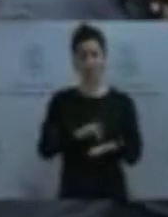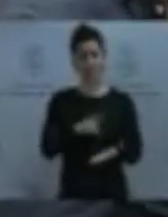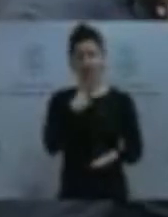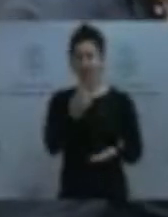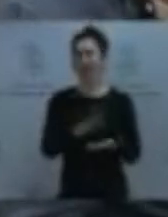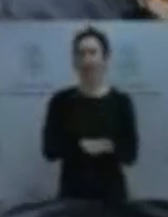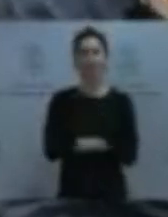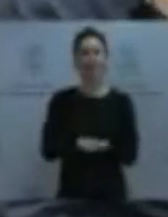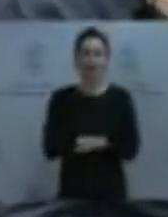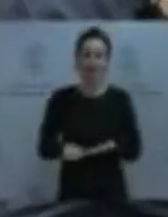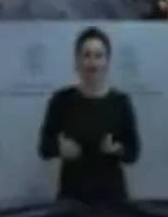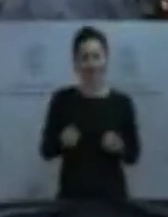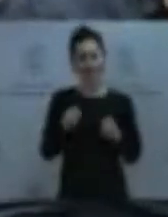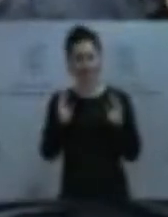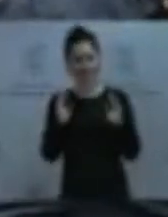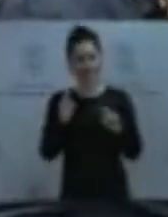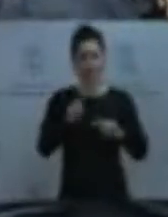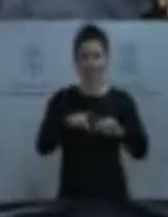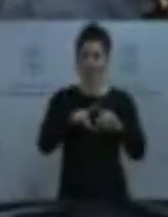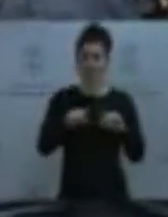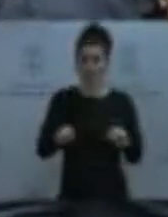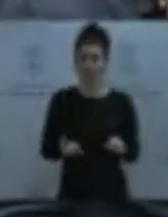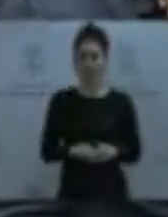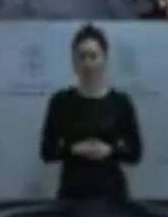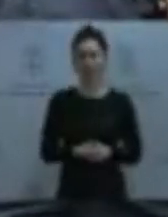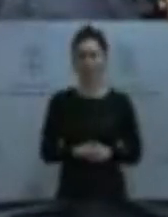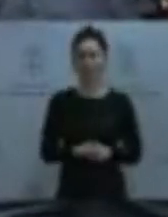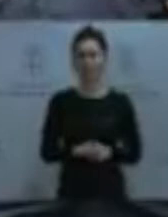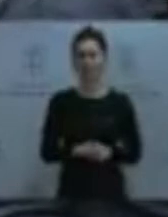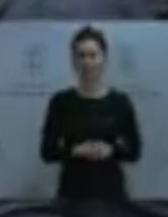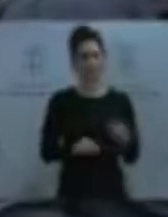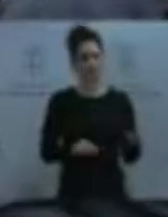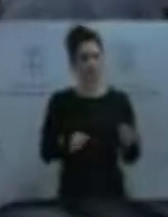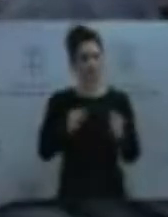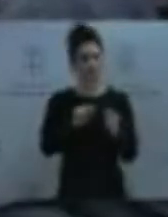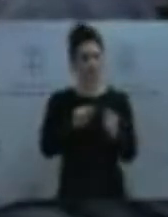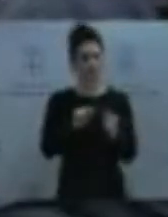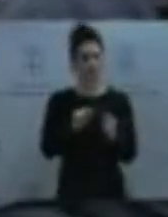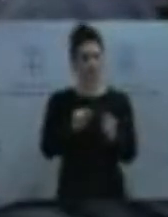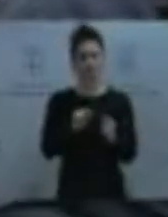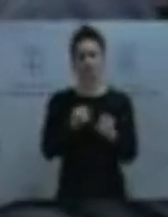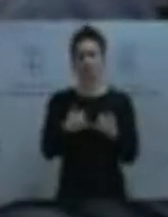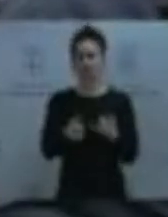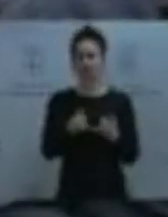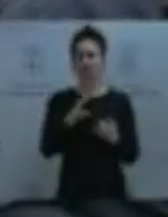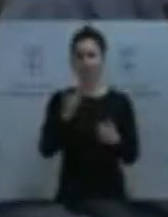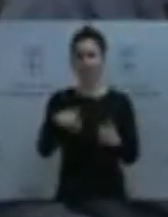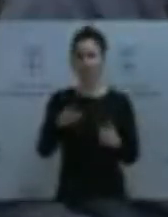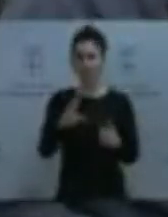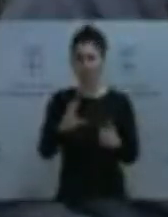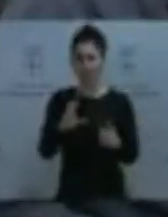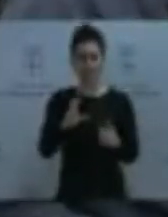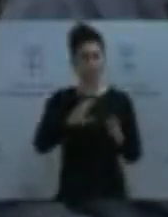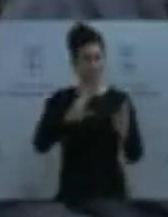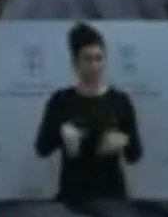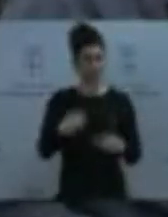Principado ha interpuesto ese conflicto frente a Telecable en la CNMC. Usted acaba de decir hace un momento que ustedes han planteado el